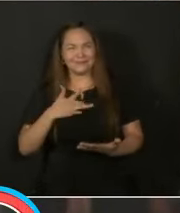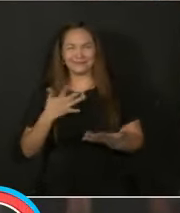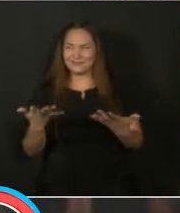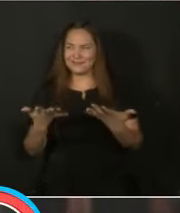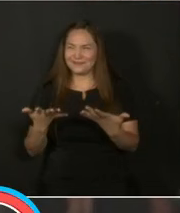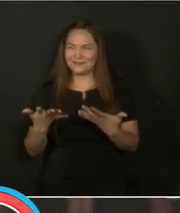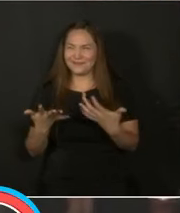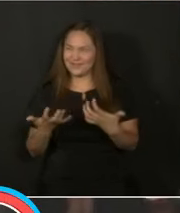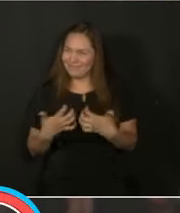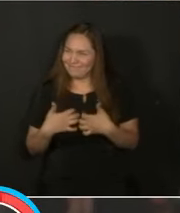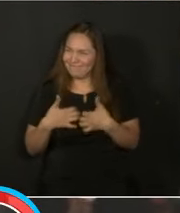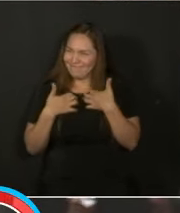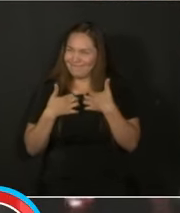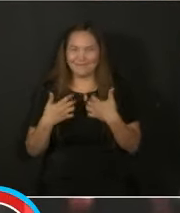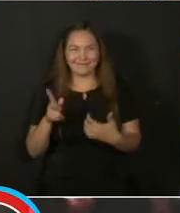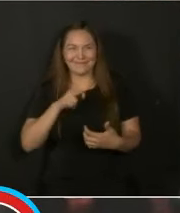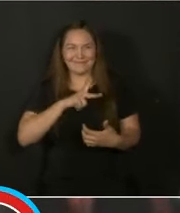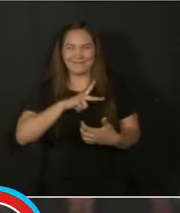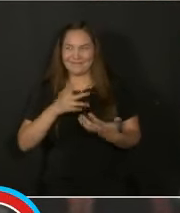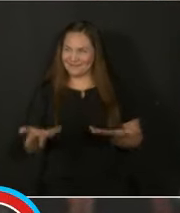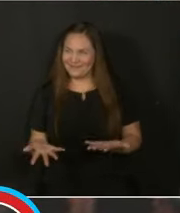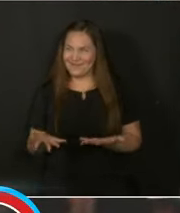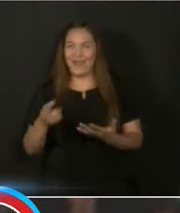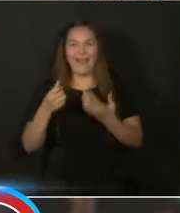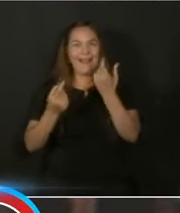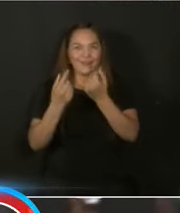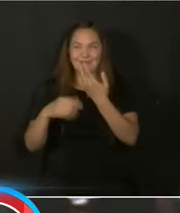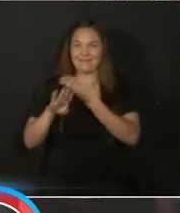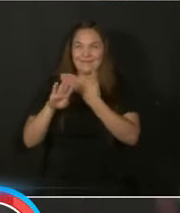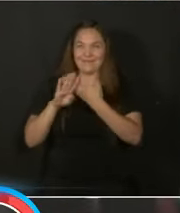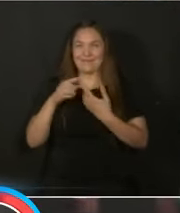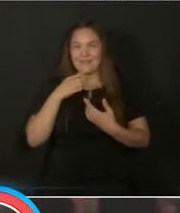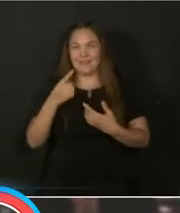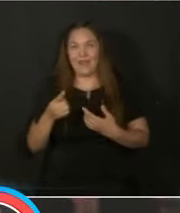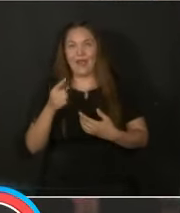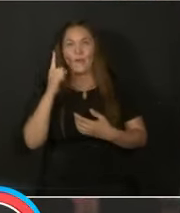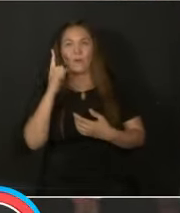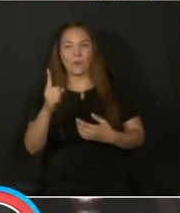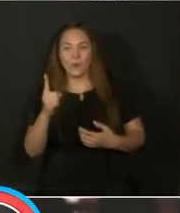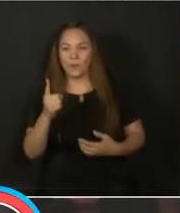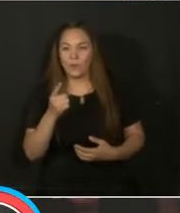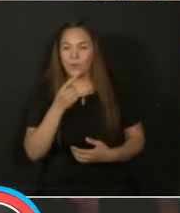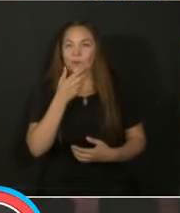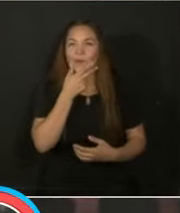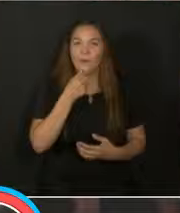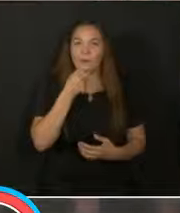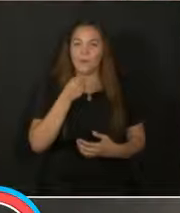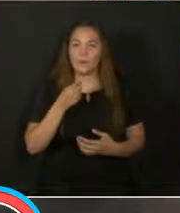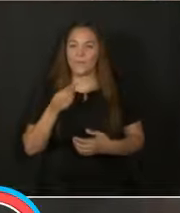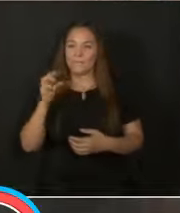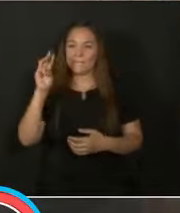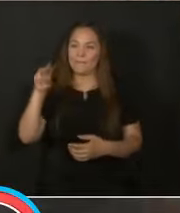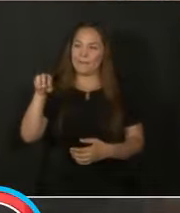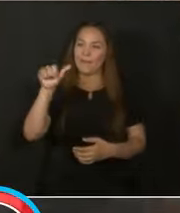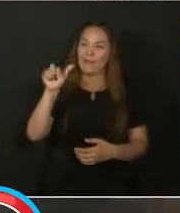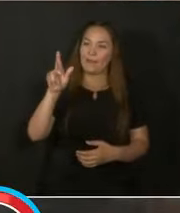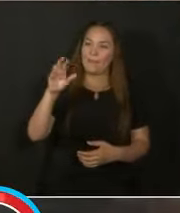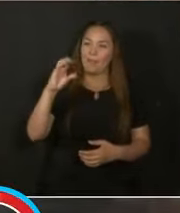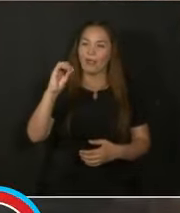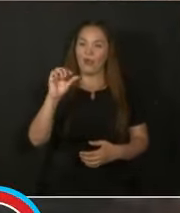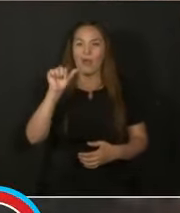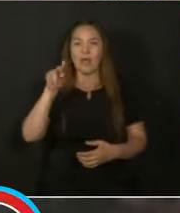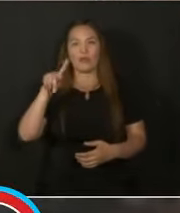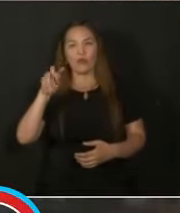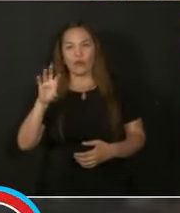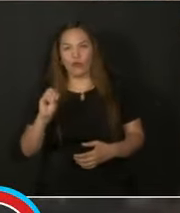esté porque él y el que me dijo una verdad muy bonita fue marco el de los bukis marco antonio sé porque